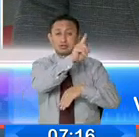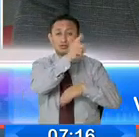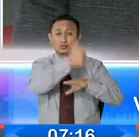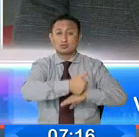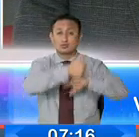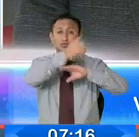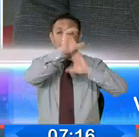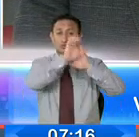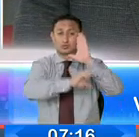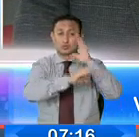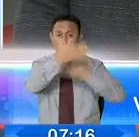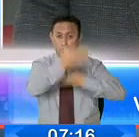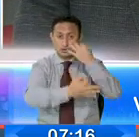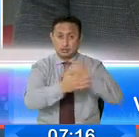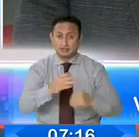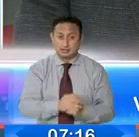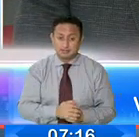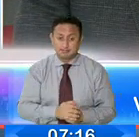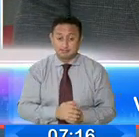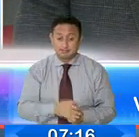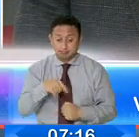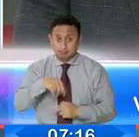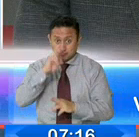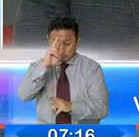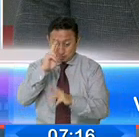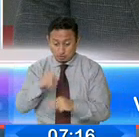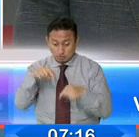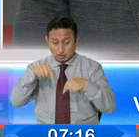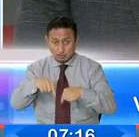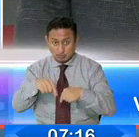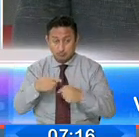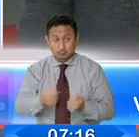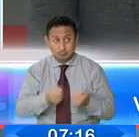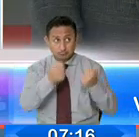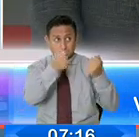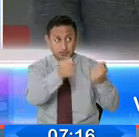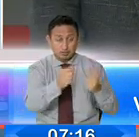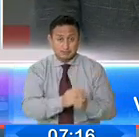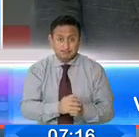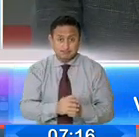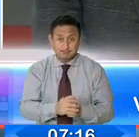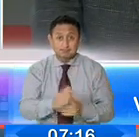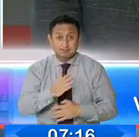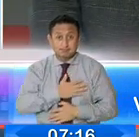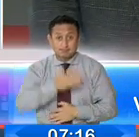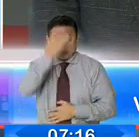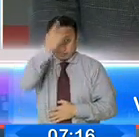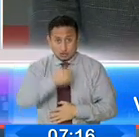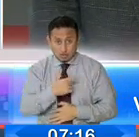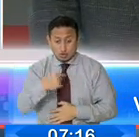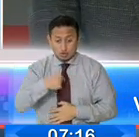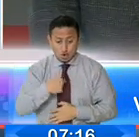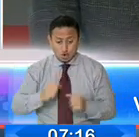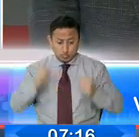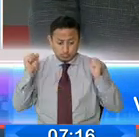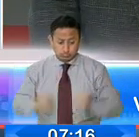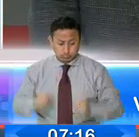Corte Constitucional. Estamos apegándonos a la ley. No es cuestión que nosotros